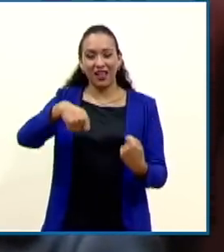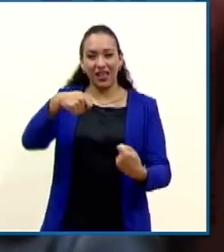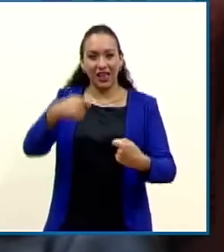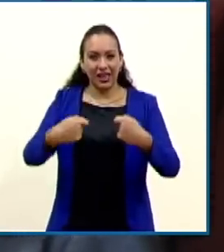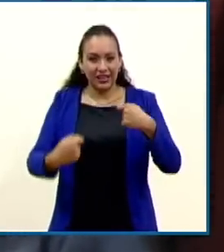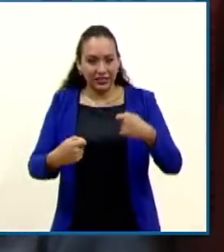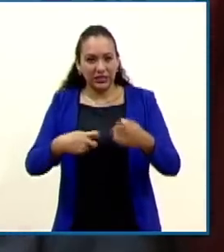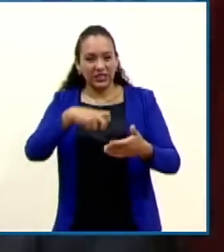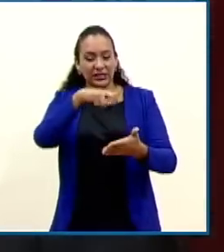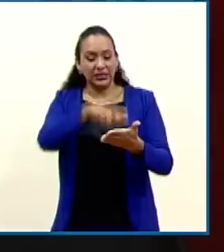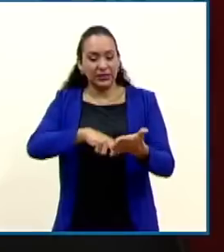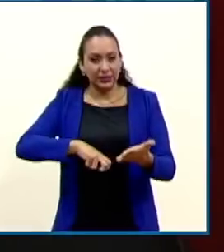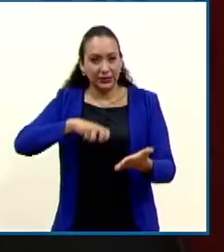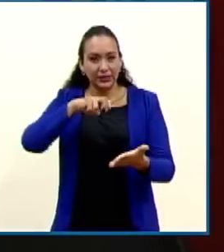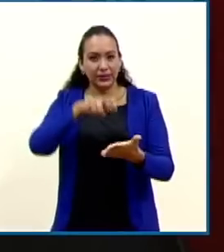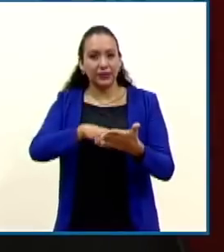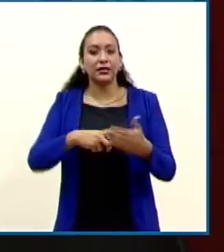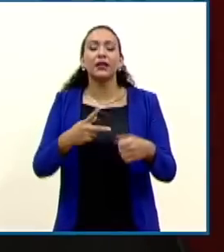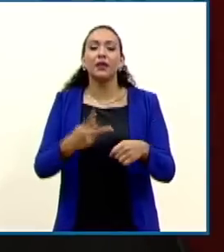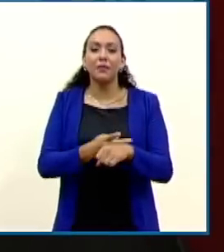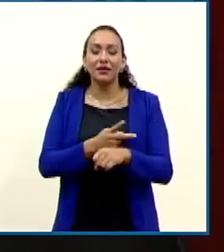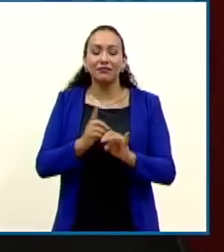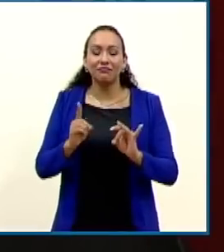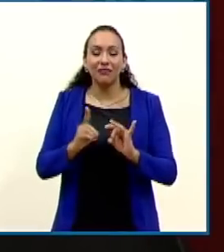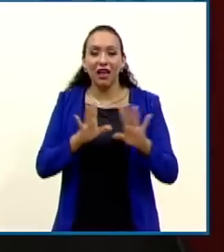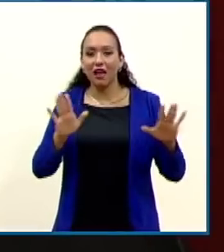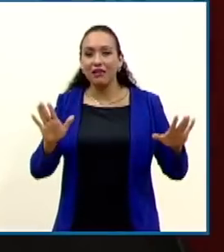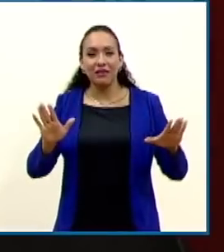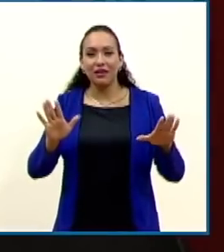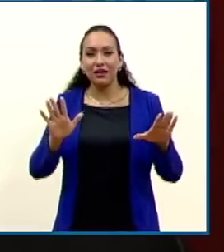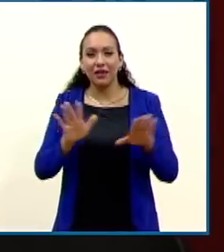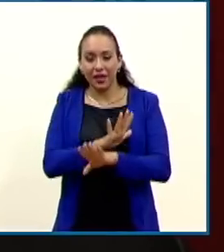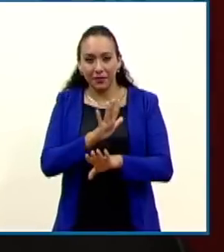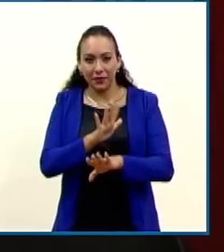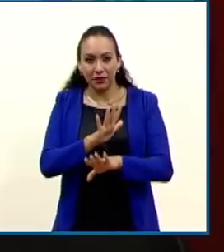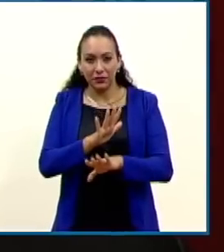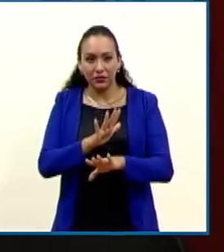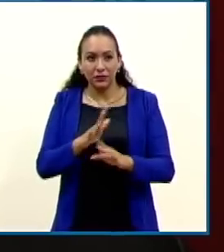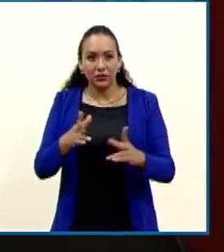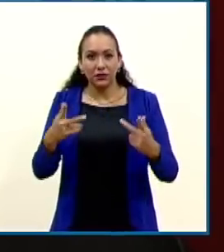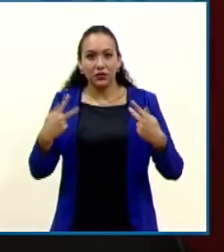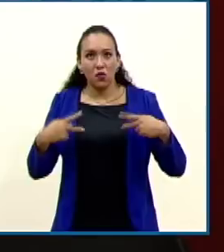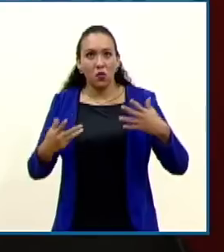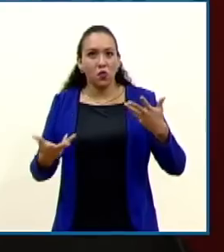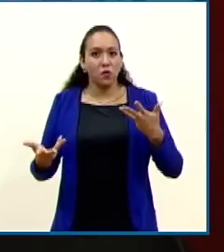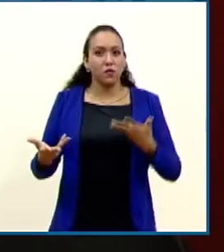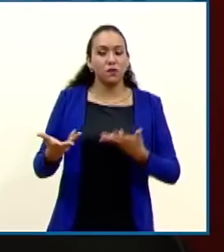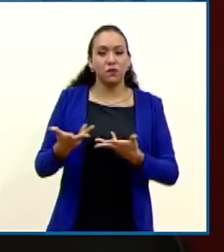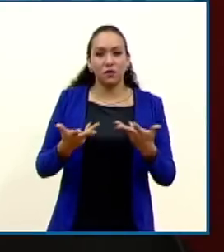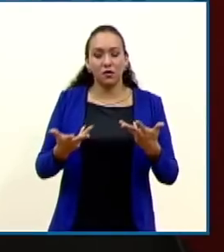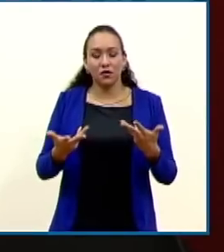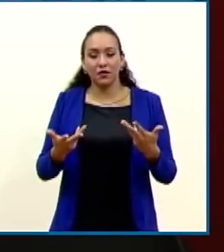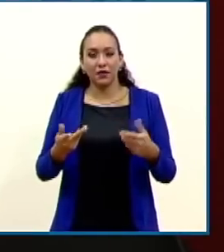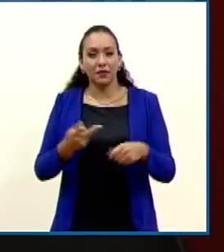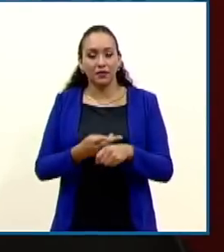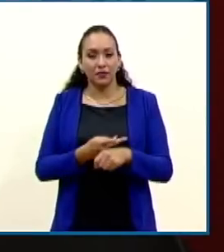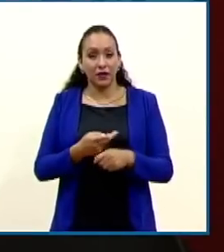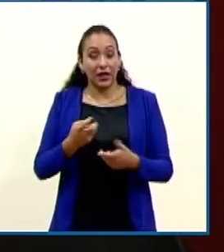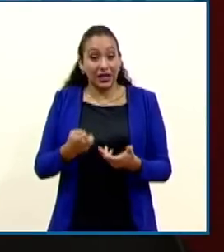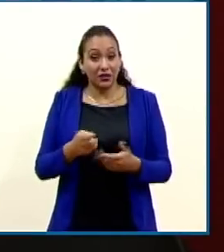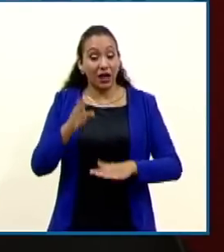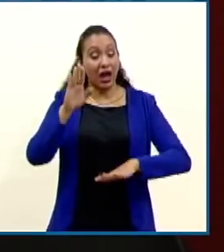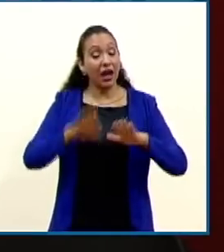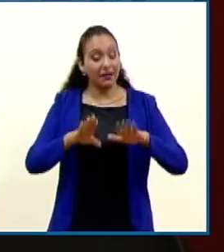ser modificada erosiona su estabilidad y legitimidad, vulnerando